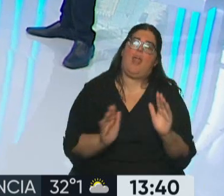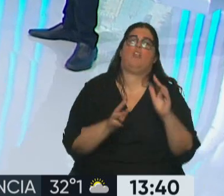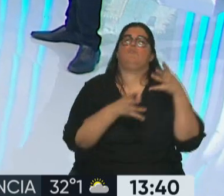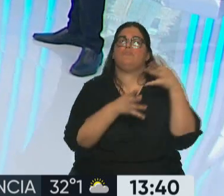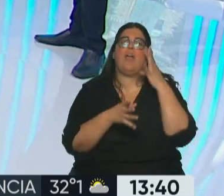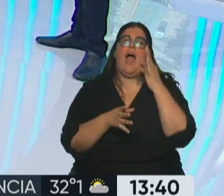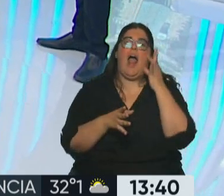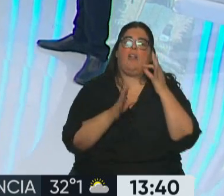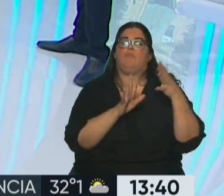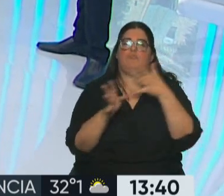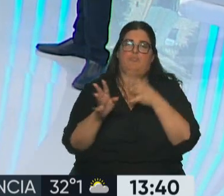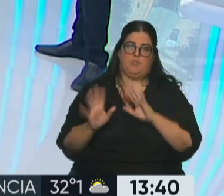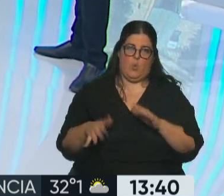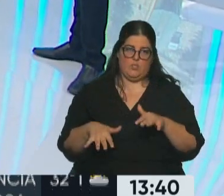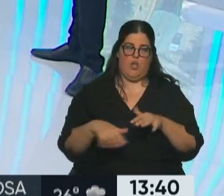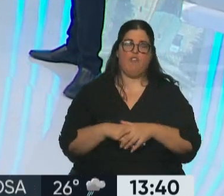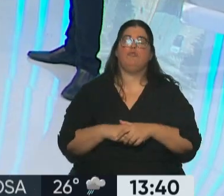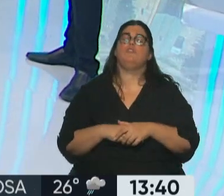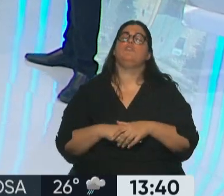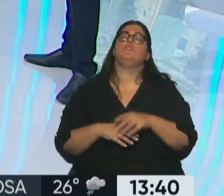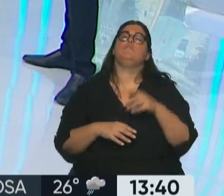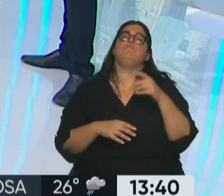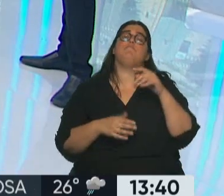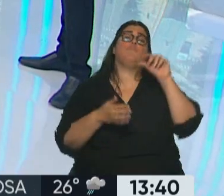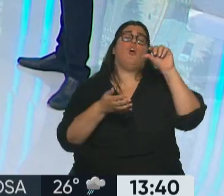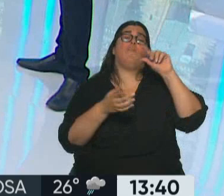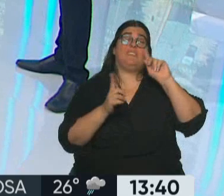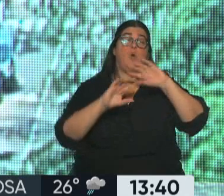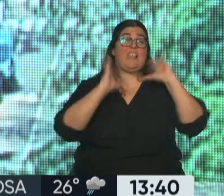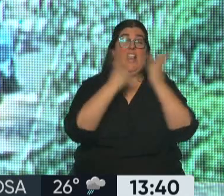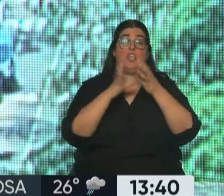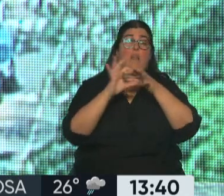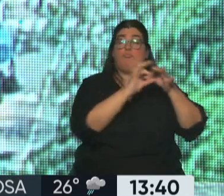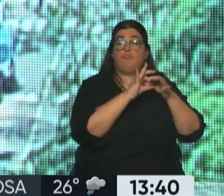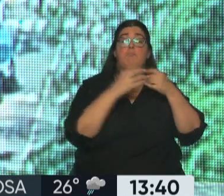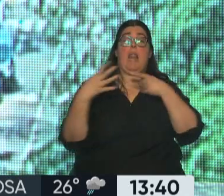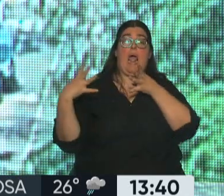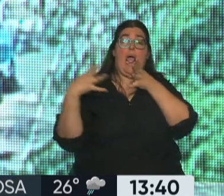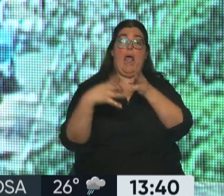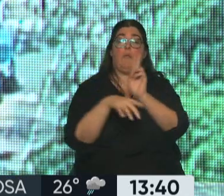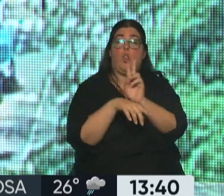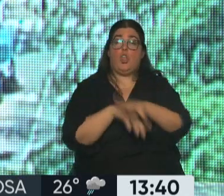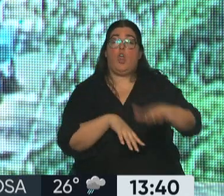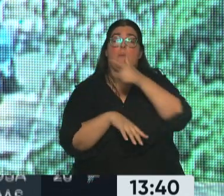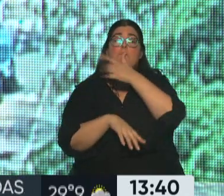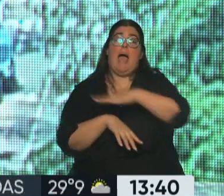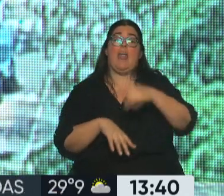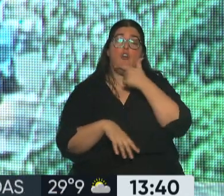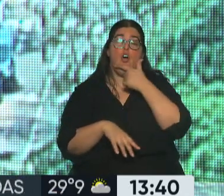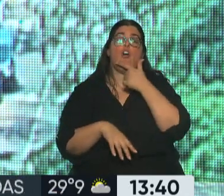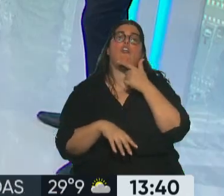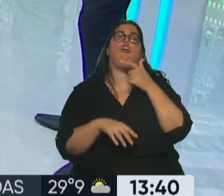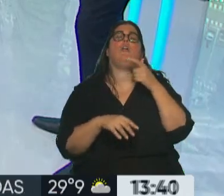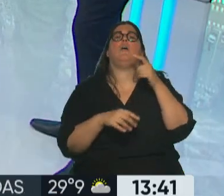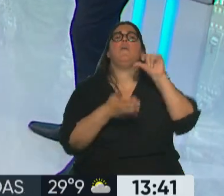interesante también de esta coalición eh sin estados árabes prácticamente es que demuestra que Estados Unidos ya no tiene eh la misma